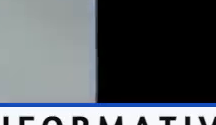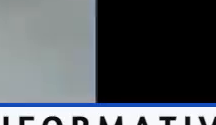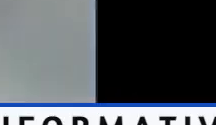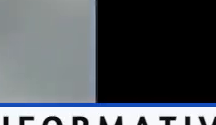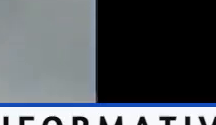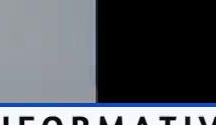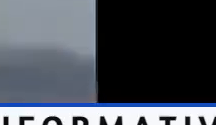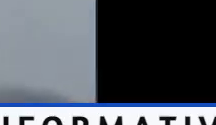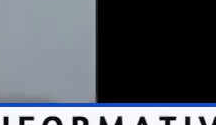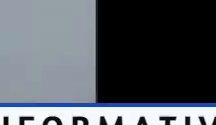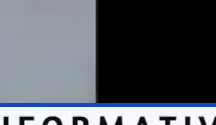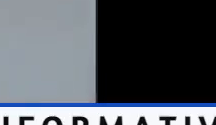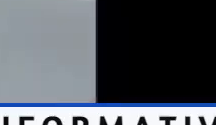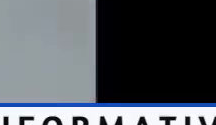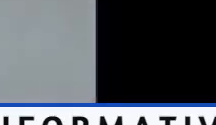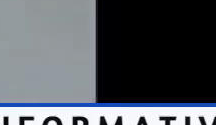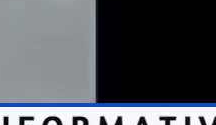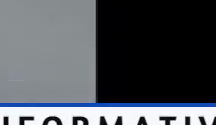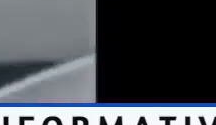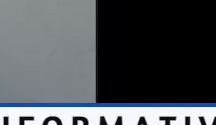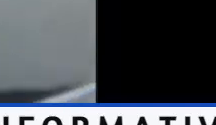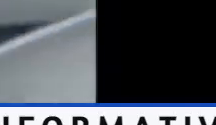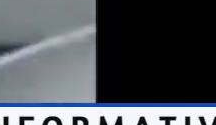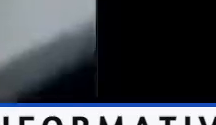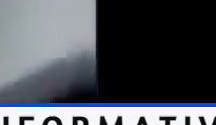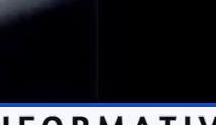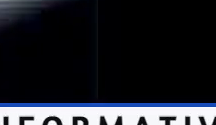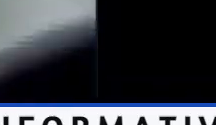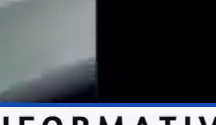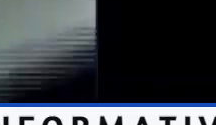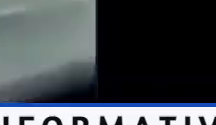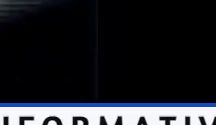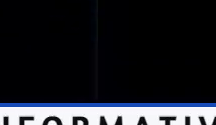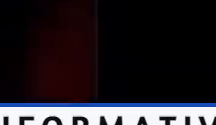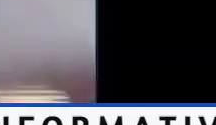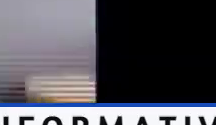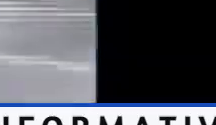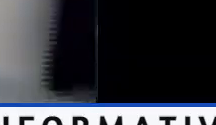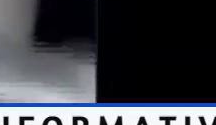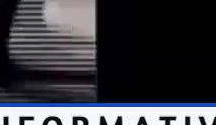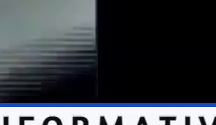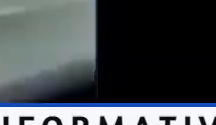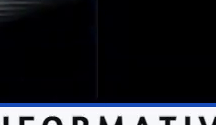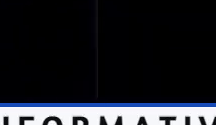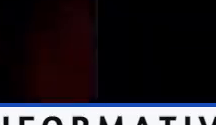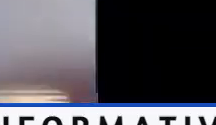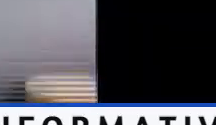un taxi, lleva dos personas sentadas en el maletero. Esto causaba peligro a los demás